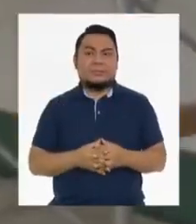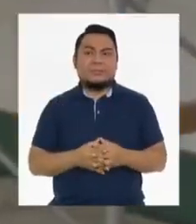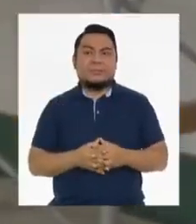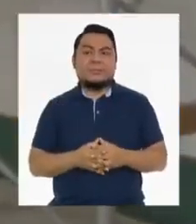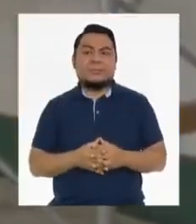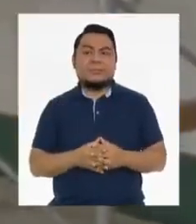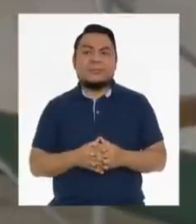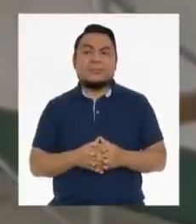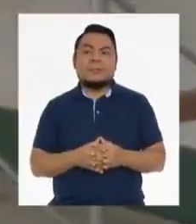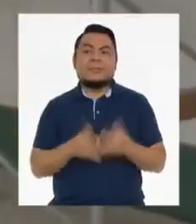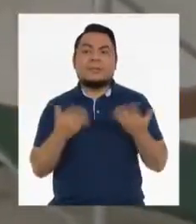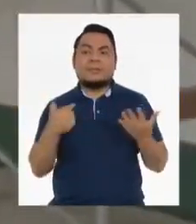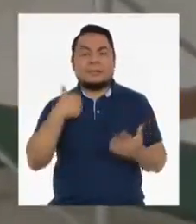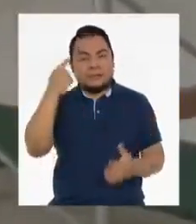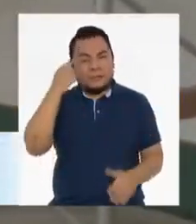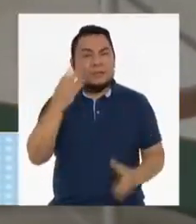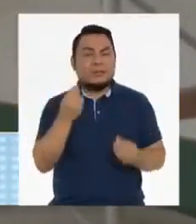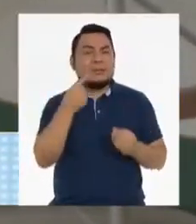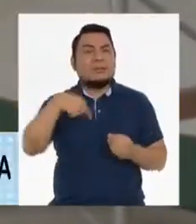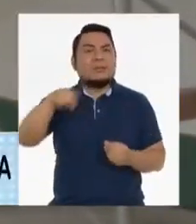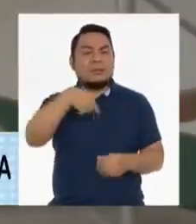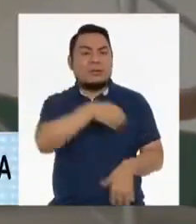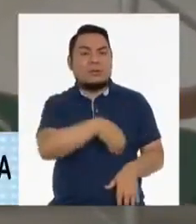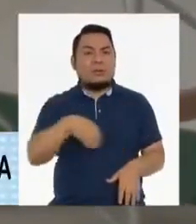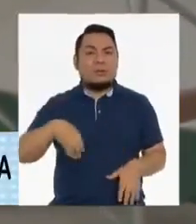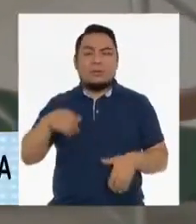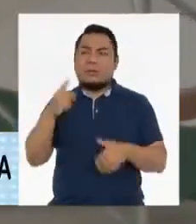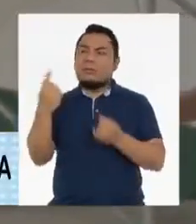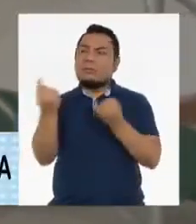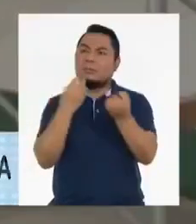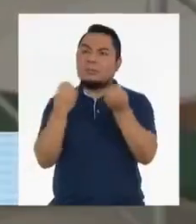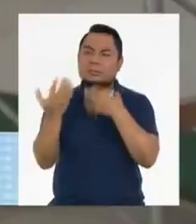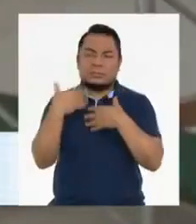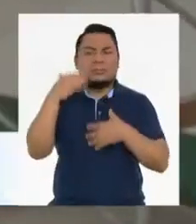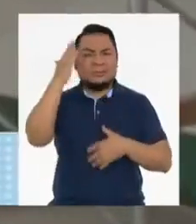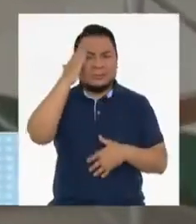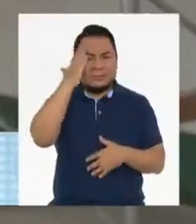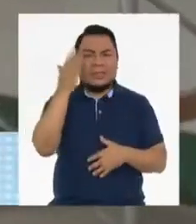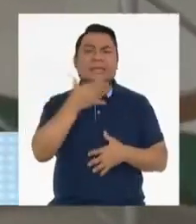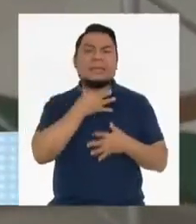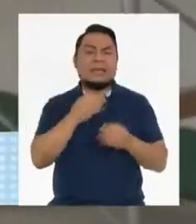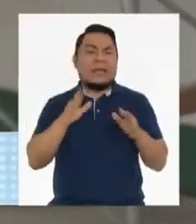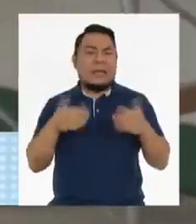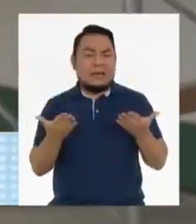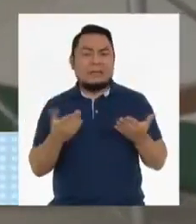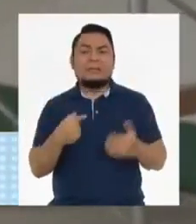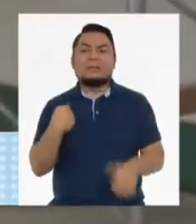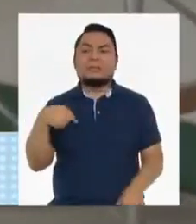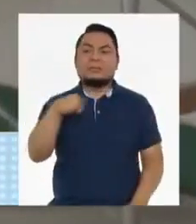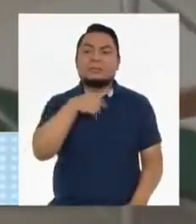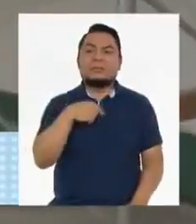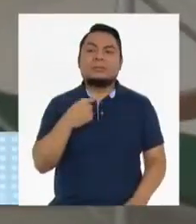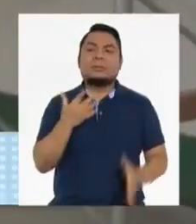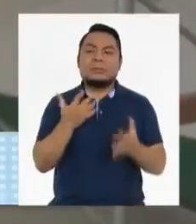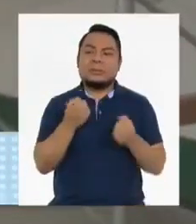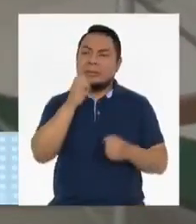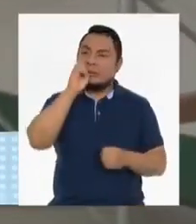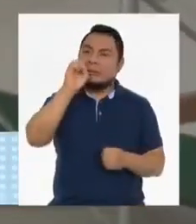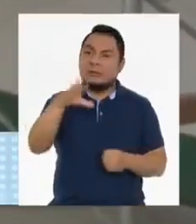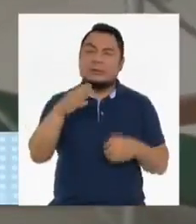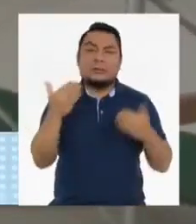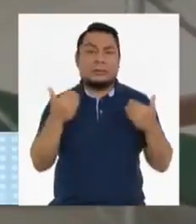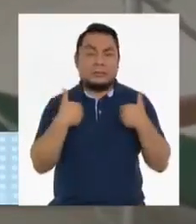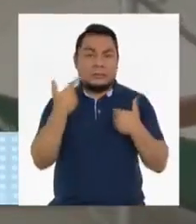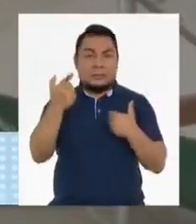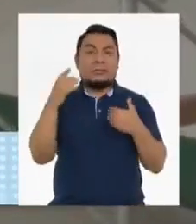Nosotros hemos tenido muchas conversaciones con los congresistas, sabemos el interés que existe. Nosotros lo que les hemos dicho es que